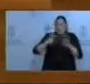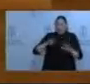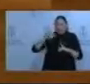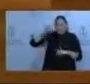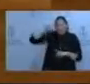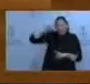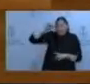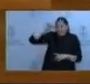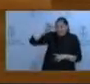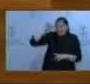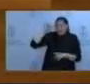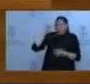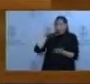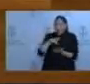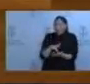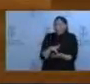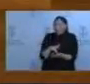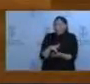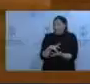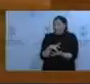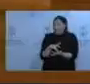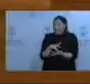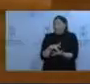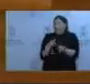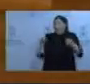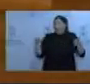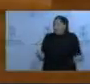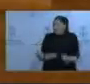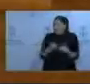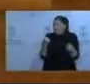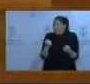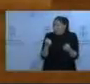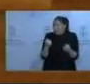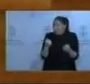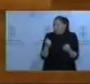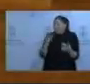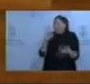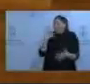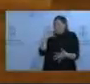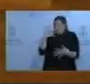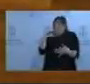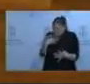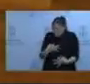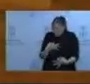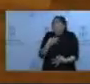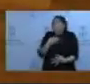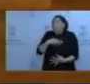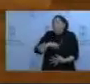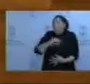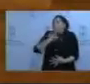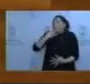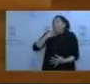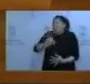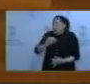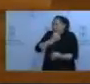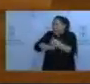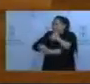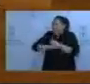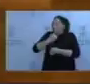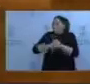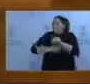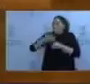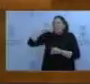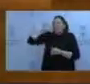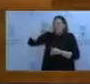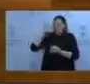riesgos de esas actuaciones y les puedo asegurar que económicamente pueden ser muchos. En definitiva,